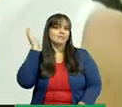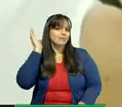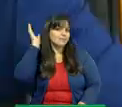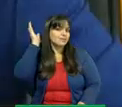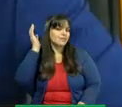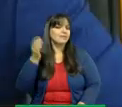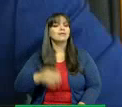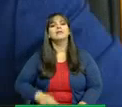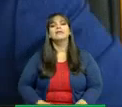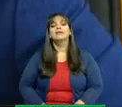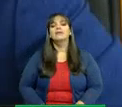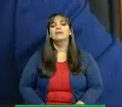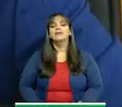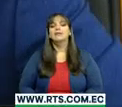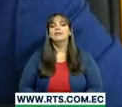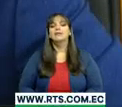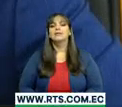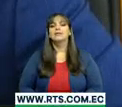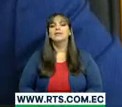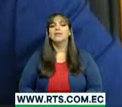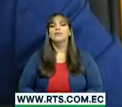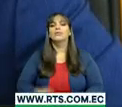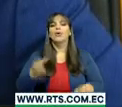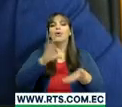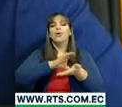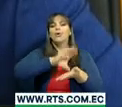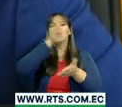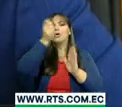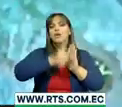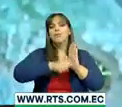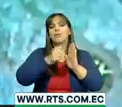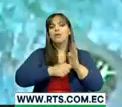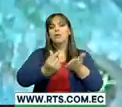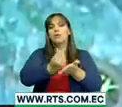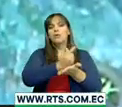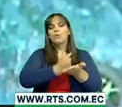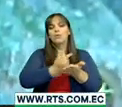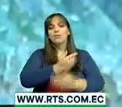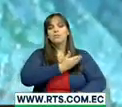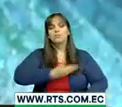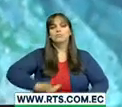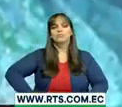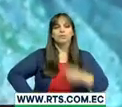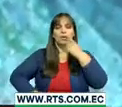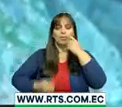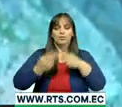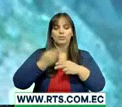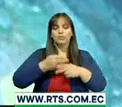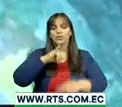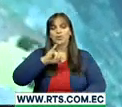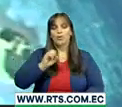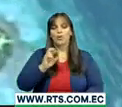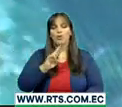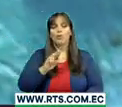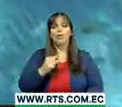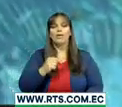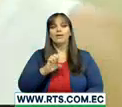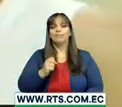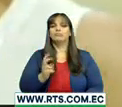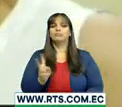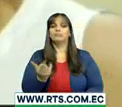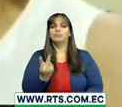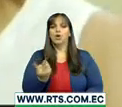Cintia Viteri, y el presidente del Colegio de Abogados del Guayas, Jorge Llanes, se pronunciaron sobre el